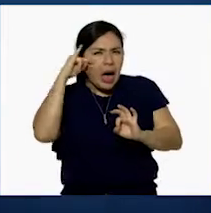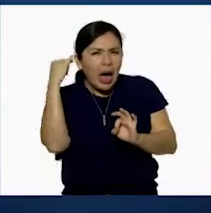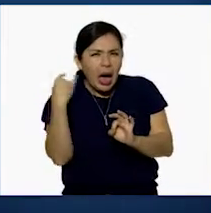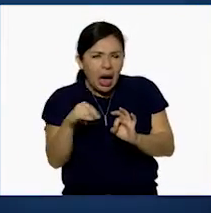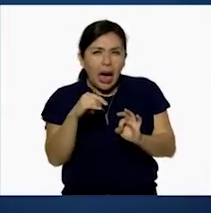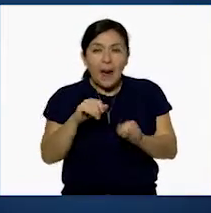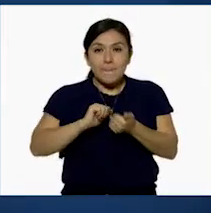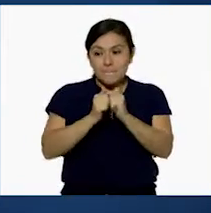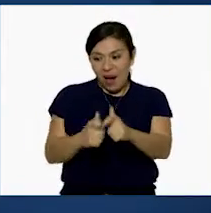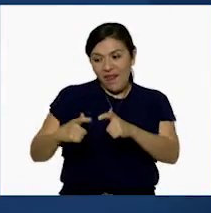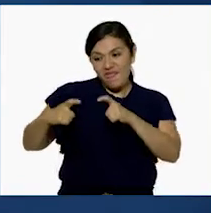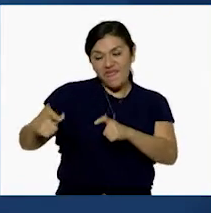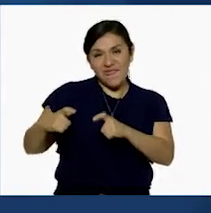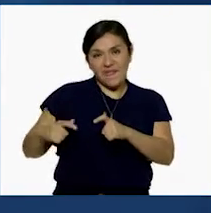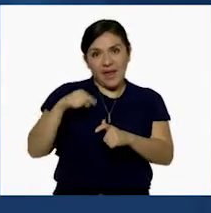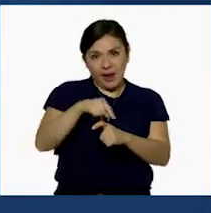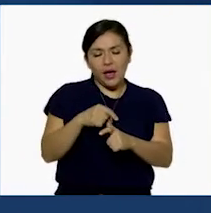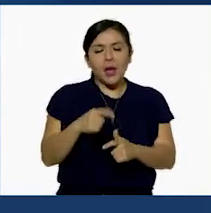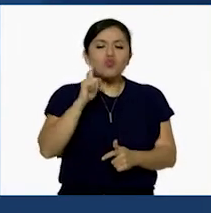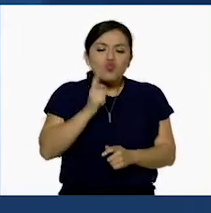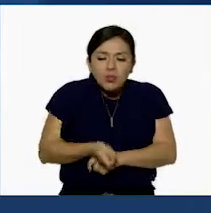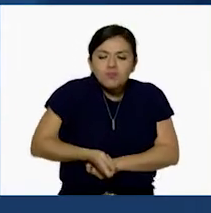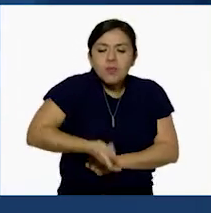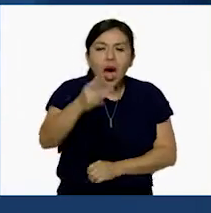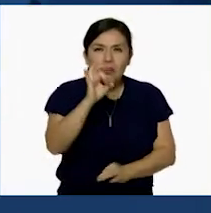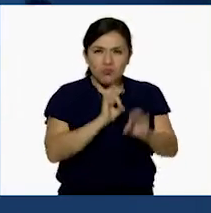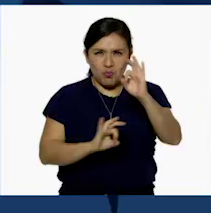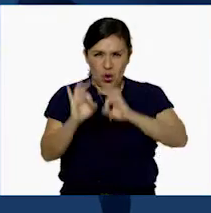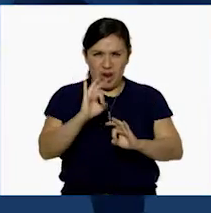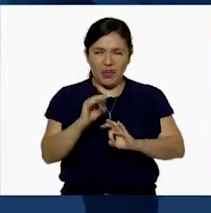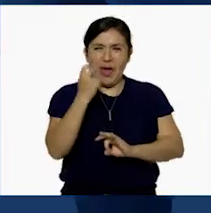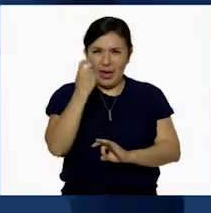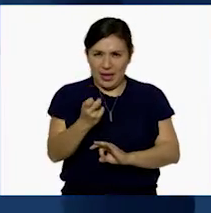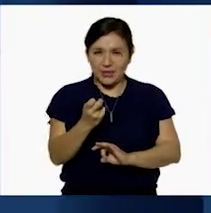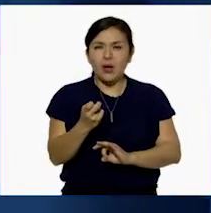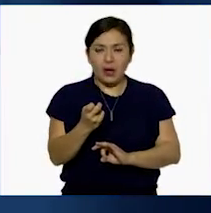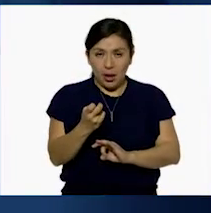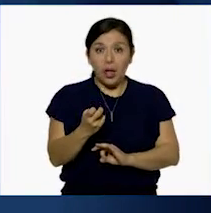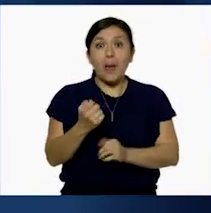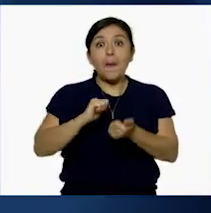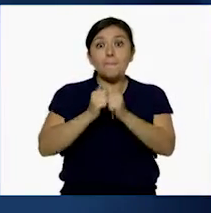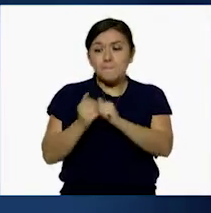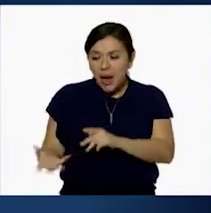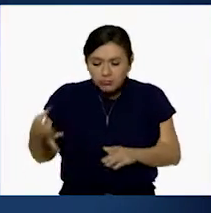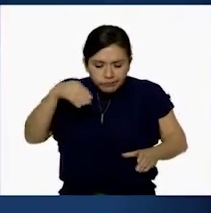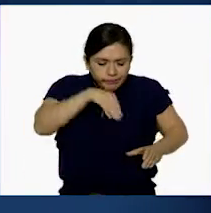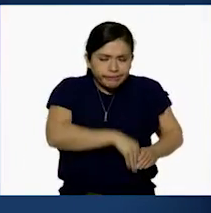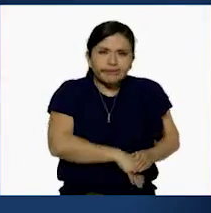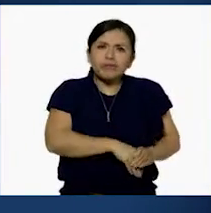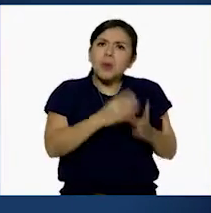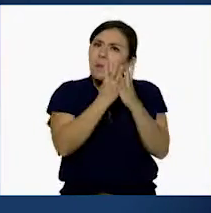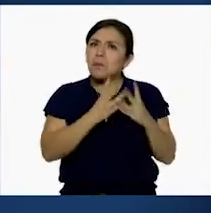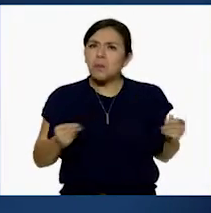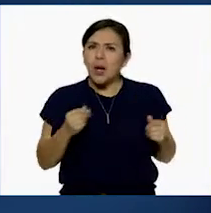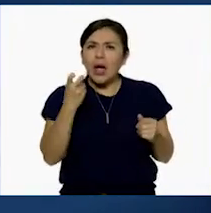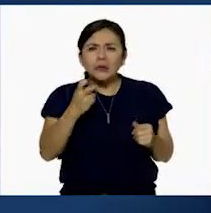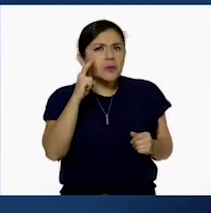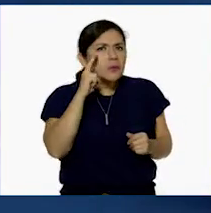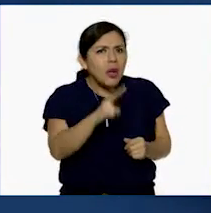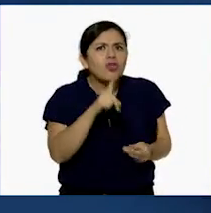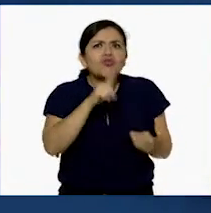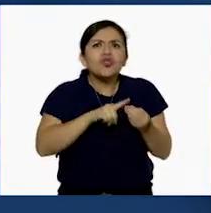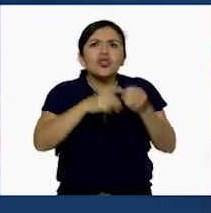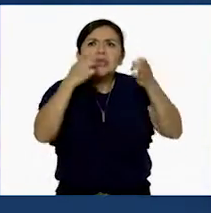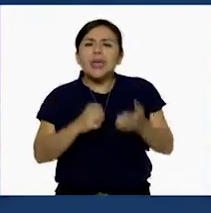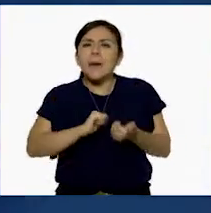al gran tamaño del pan, y se la arrojaba a la mujer. Entonces hacía desaparecer la hogaza entre su chilaba. Era imposible notar